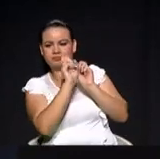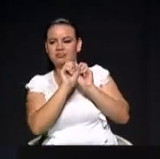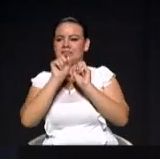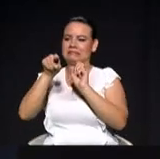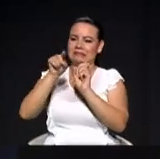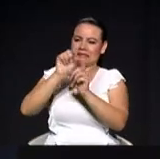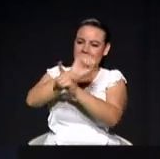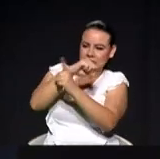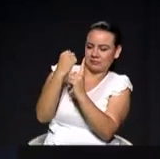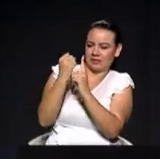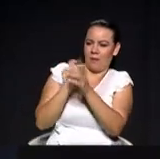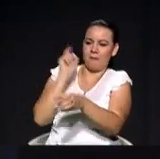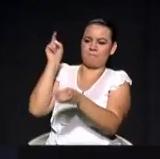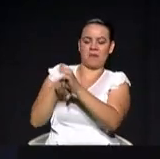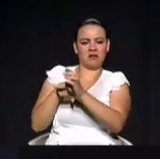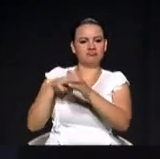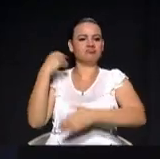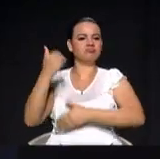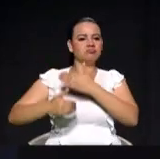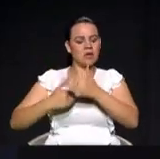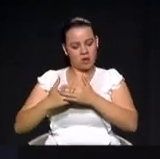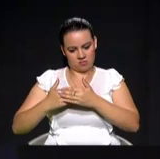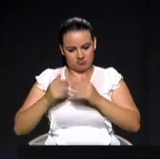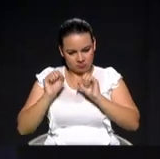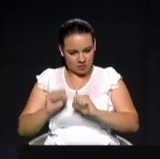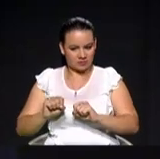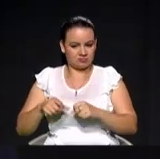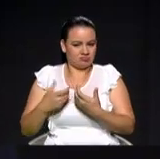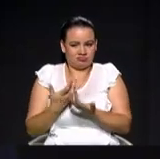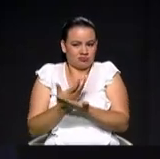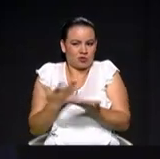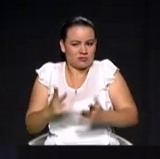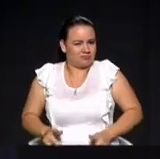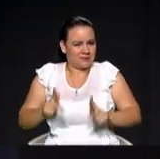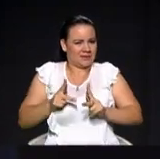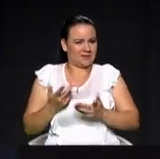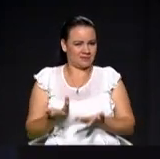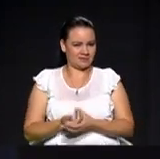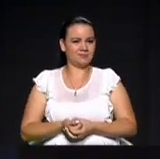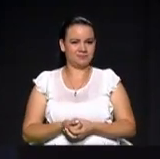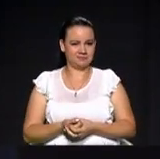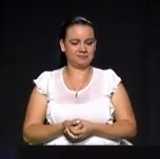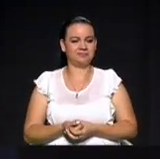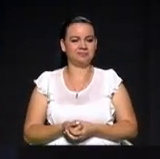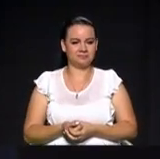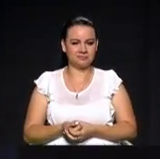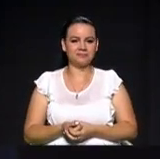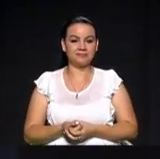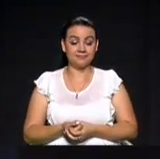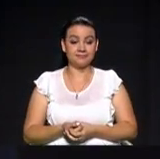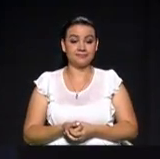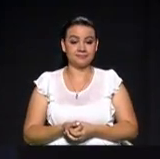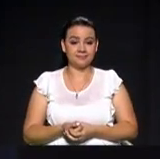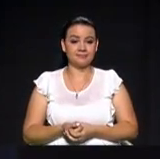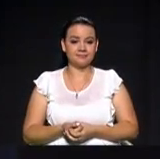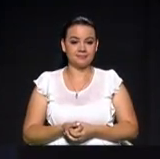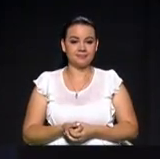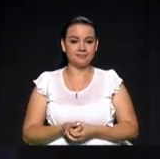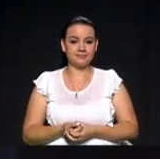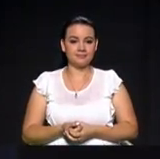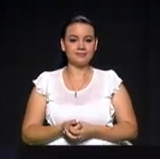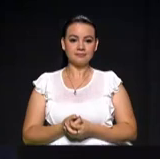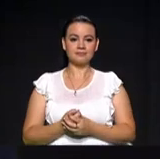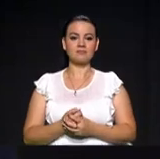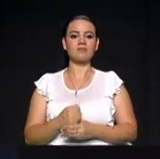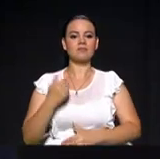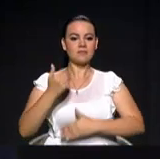estos jóvenes y personas que hacen parte de la ilegalidad y del crimen lo vamos